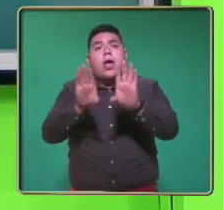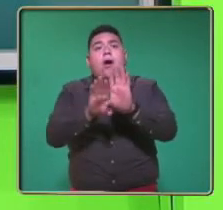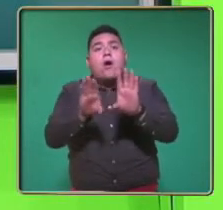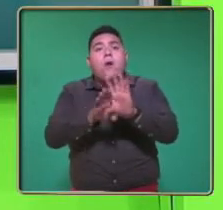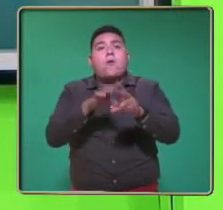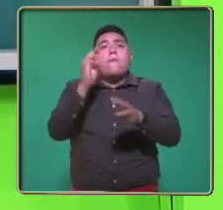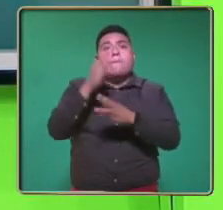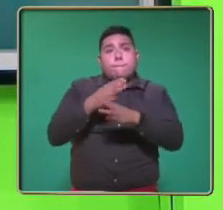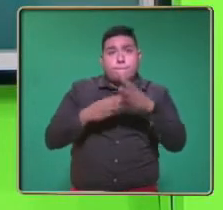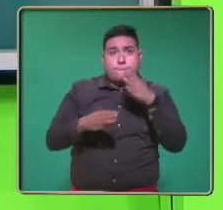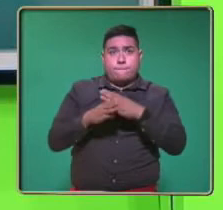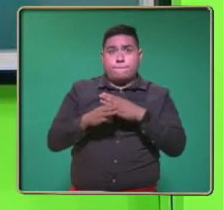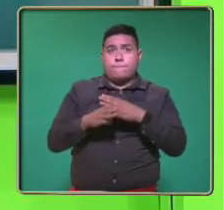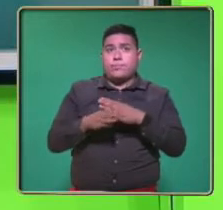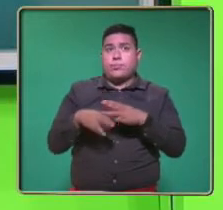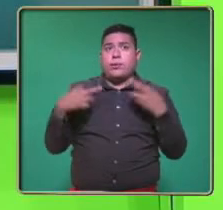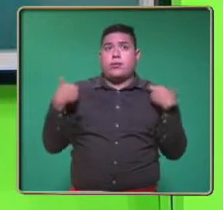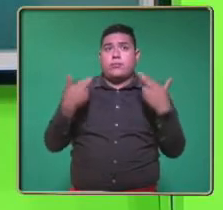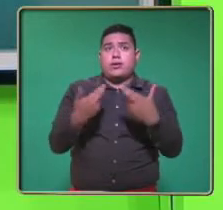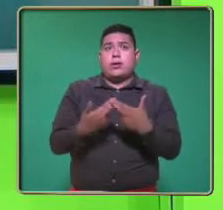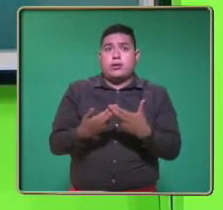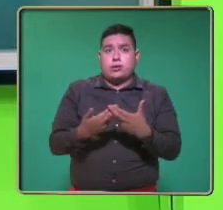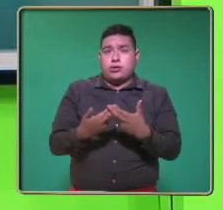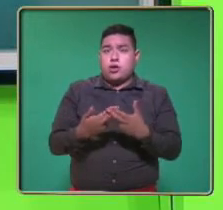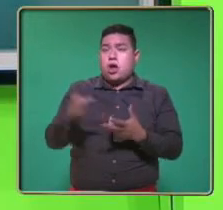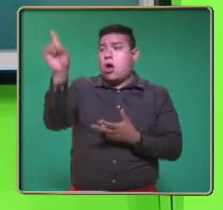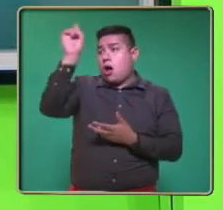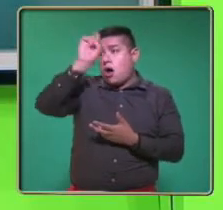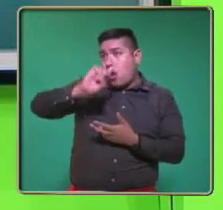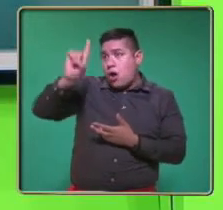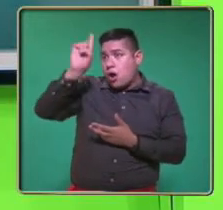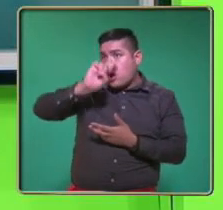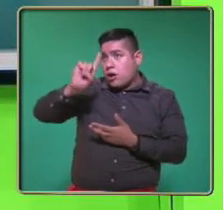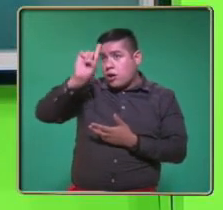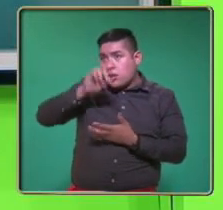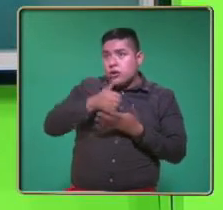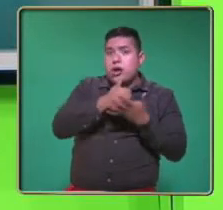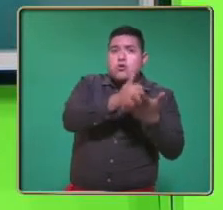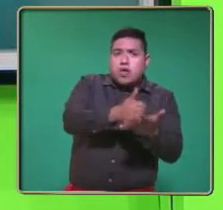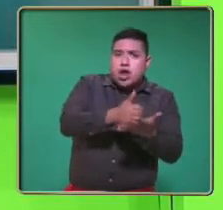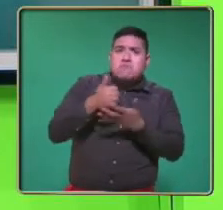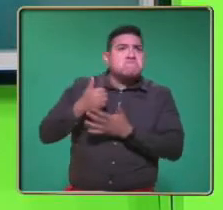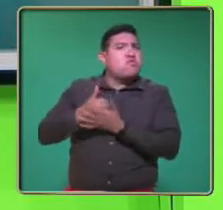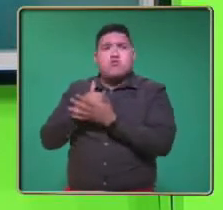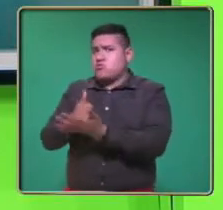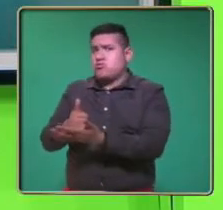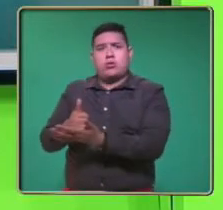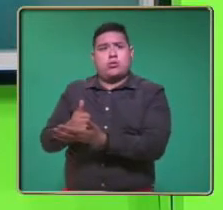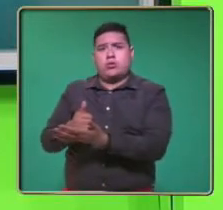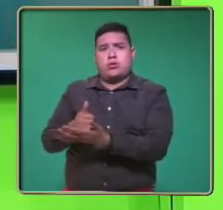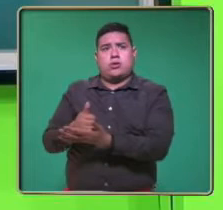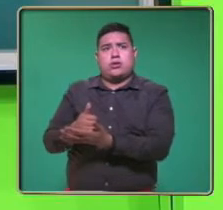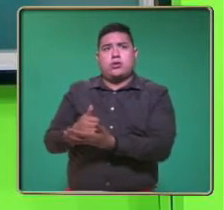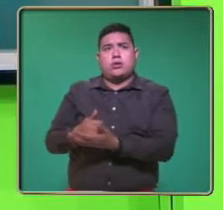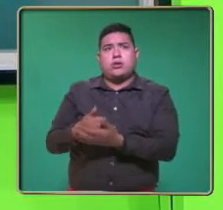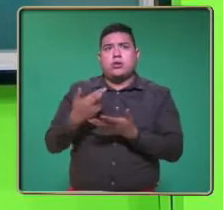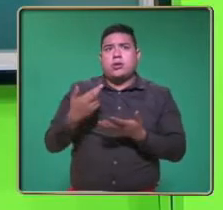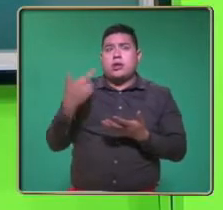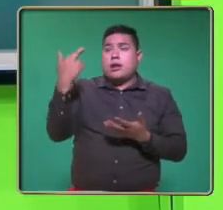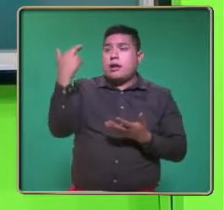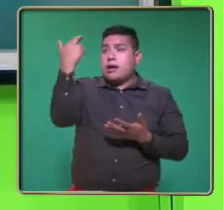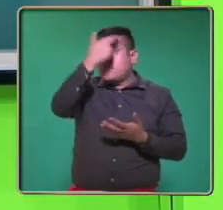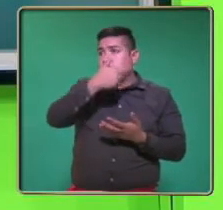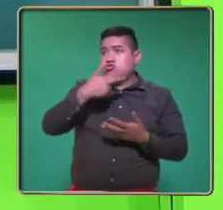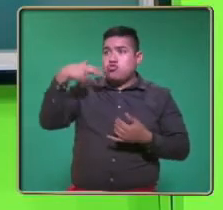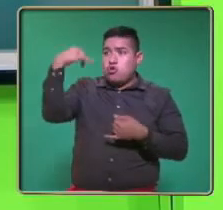los materiales que como maestros nosotros sugerimos y favorecieron o no favorecieron. Entonces, en el análisis final